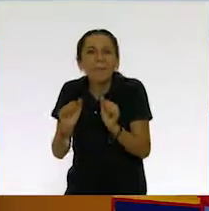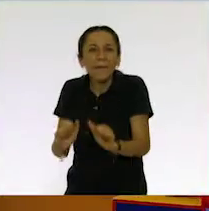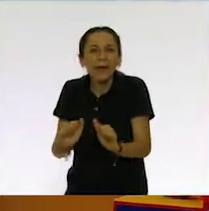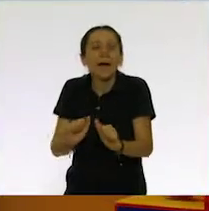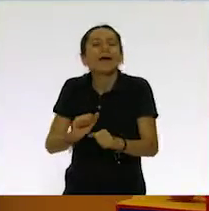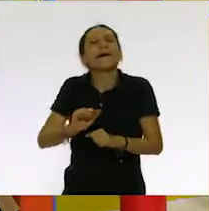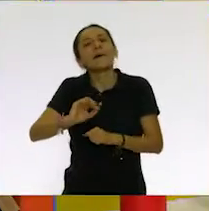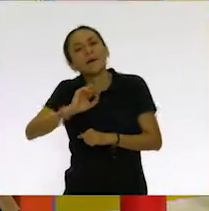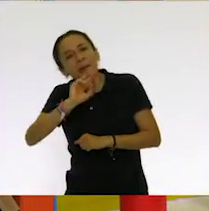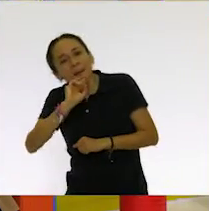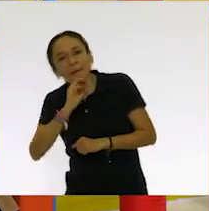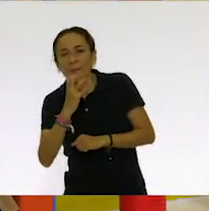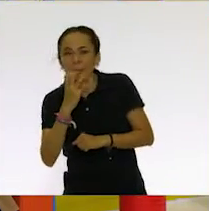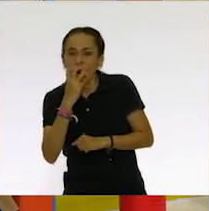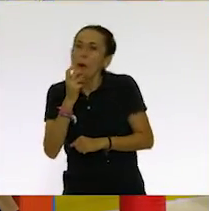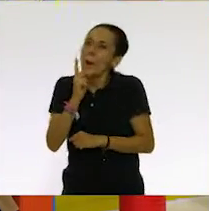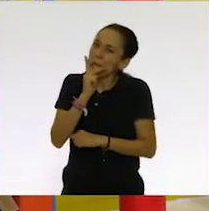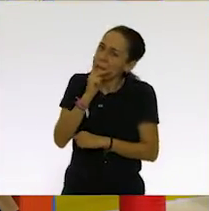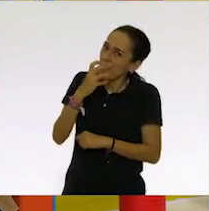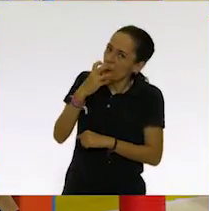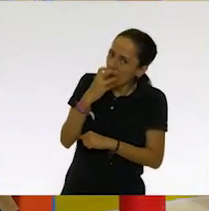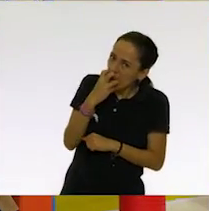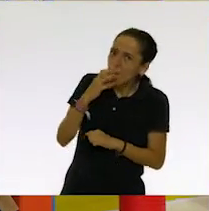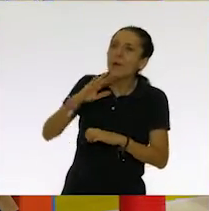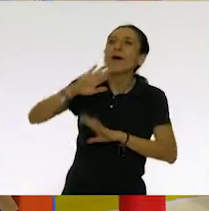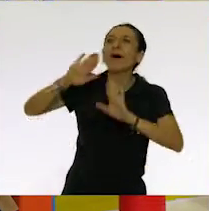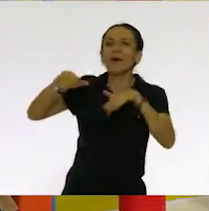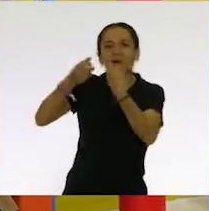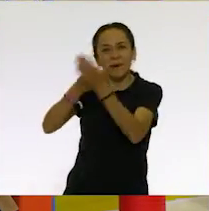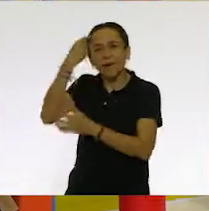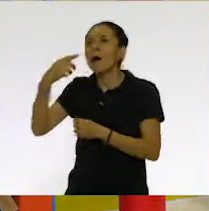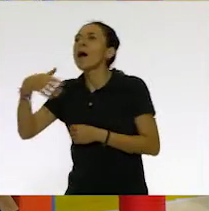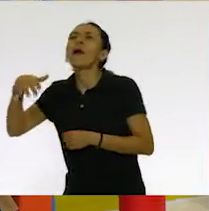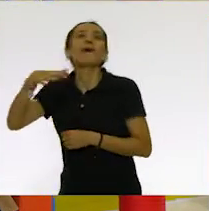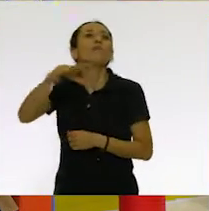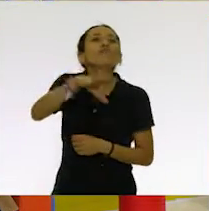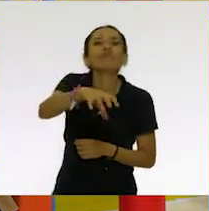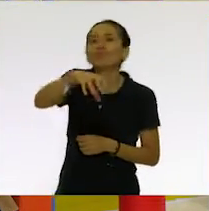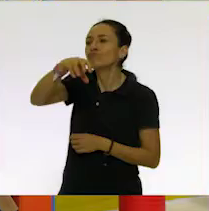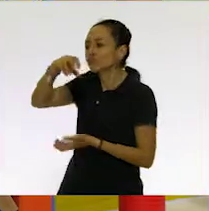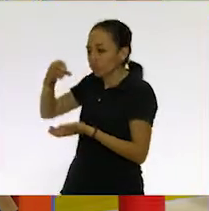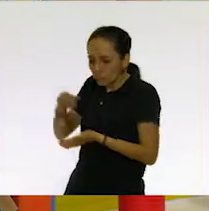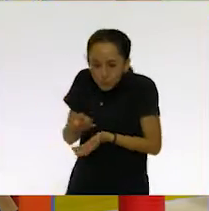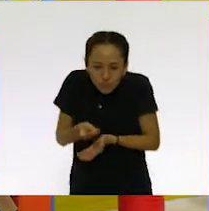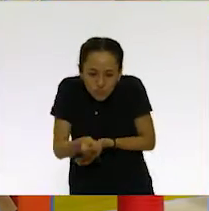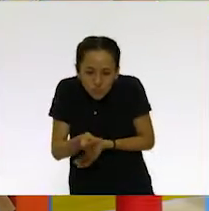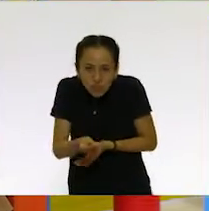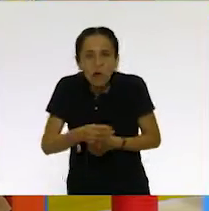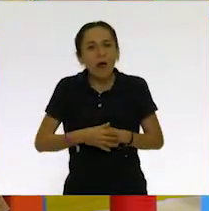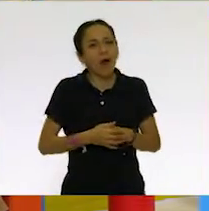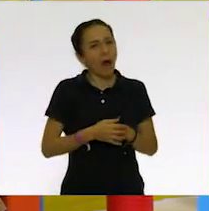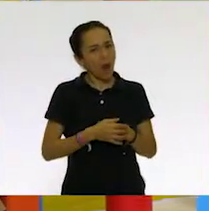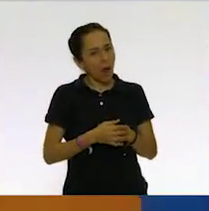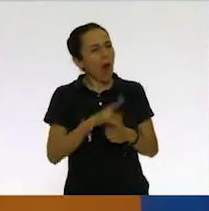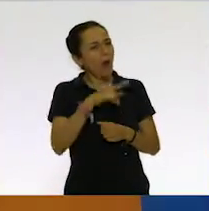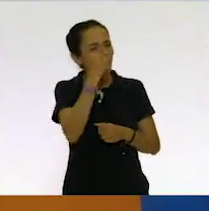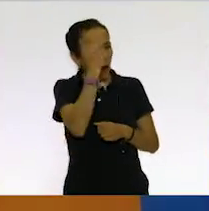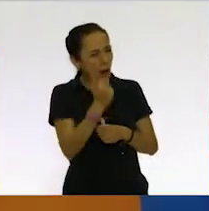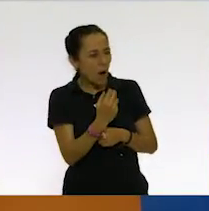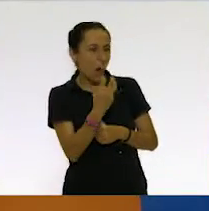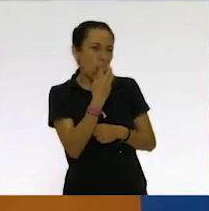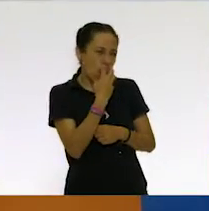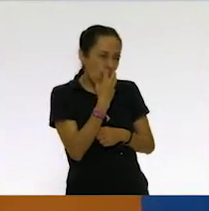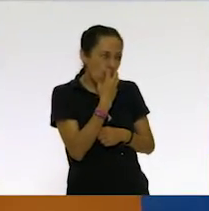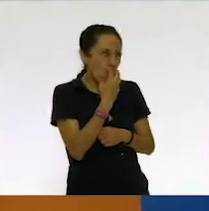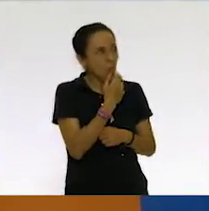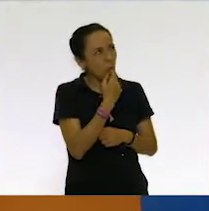alimentos. Claro, porque las osas y los osos no pueden hacer nidos, ¿verdad? No, no pueden hacer nidos como un